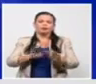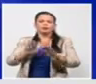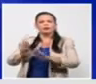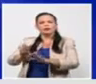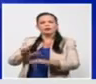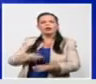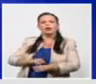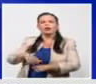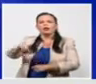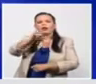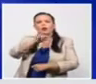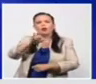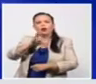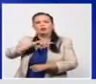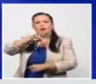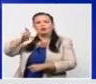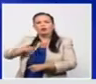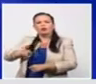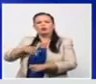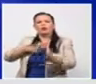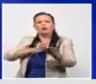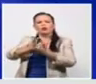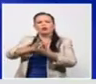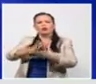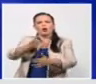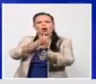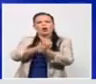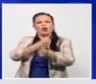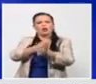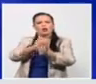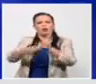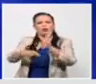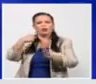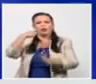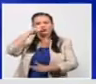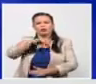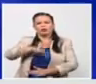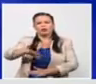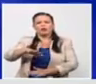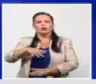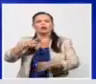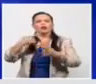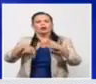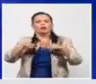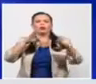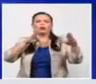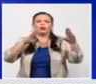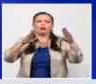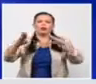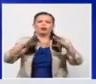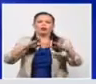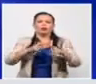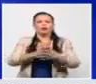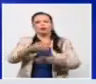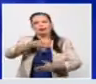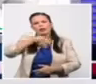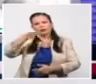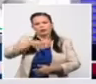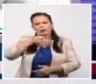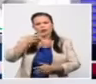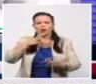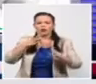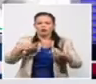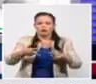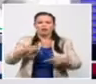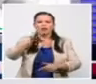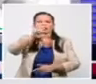pediátricas a través de la gráfica que hoy mostró, doctor, además en una jornada luctuosa 5 fallecidos, reporta al cierre